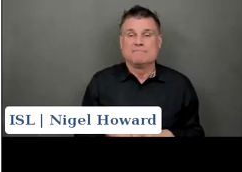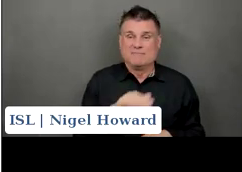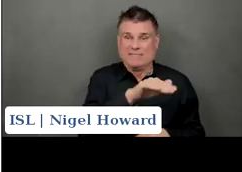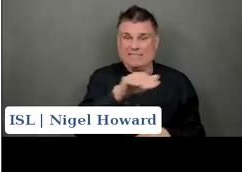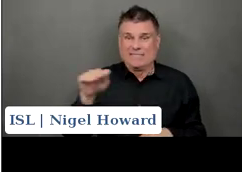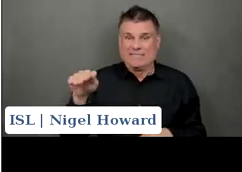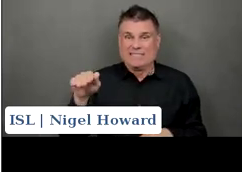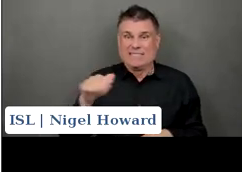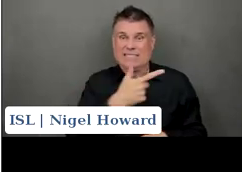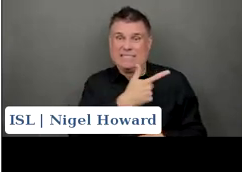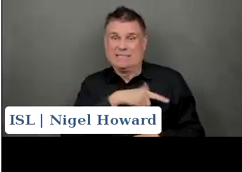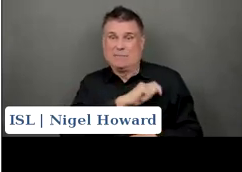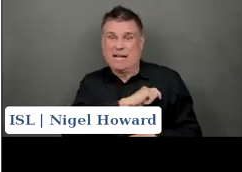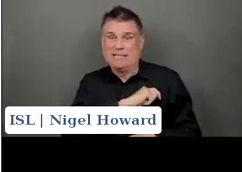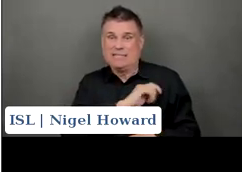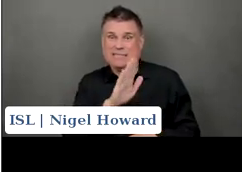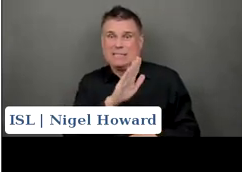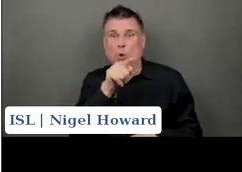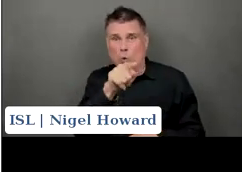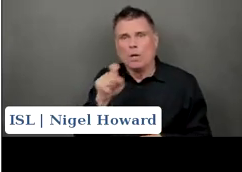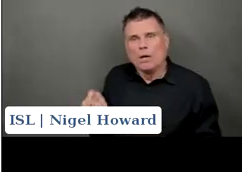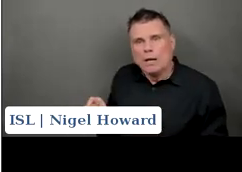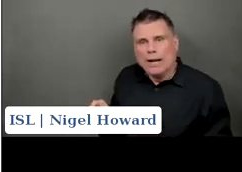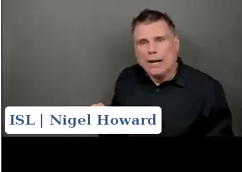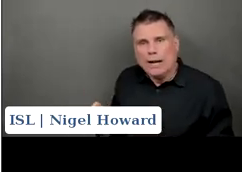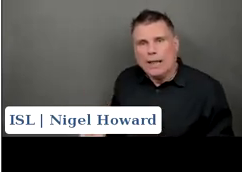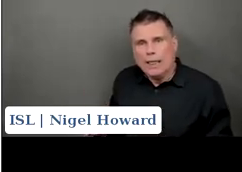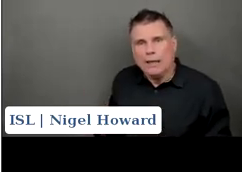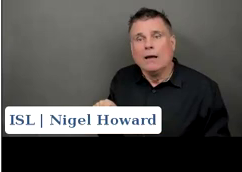English. Florencia.